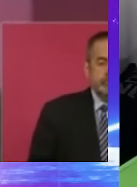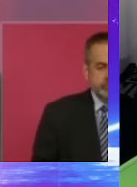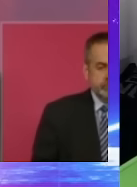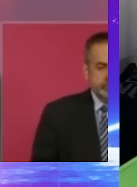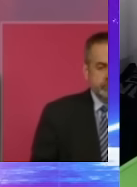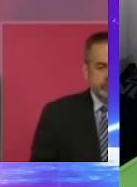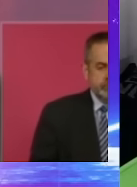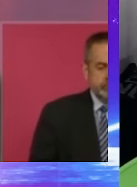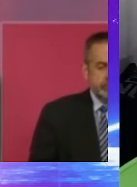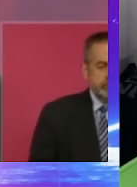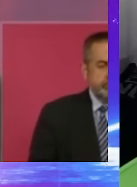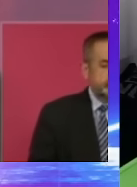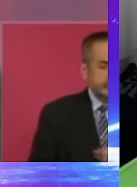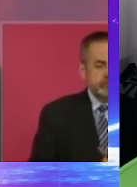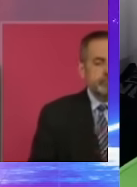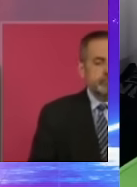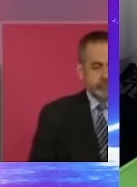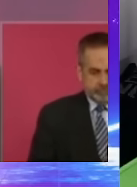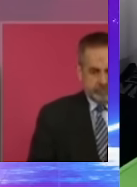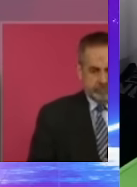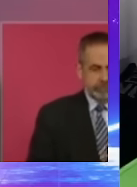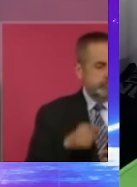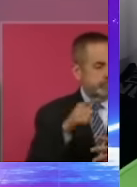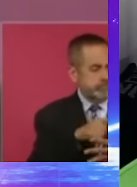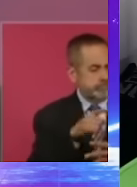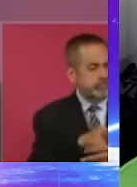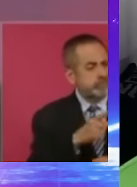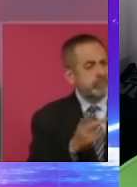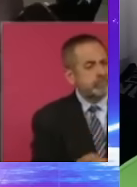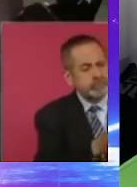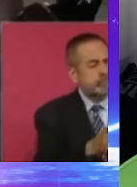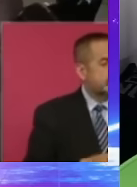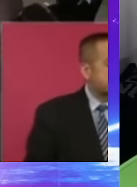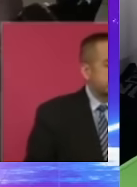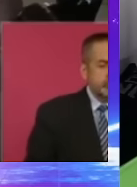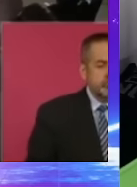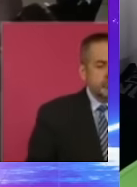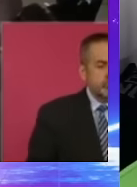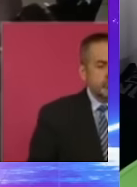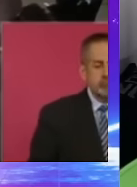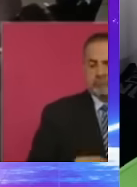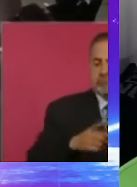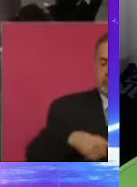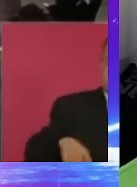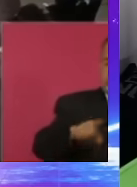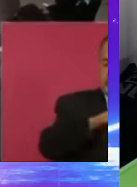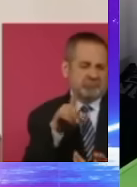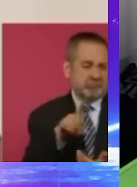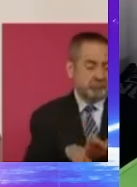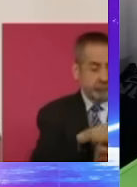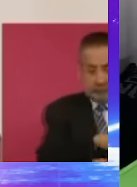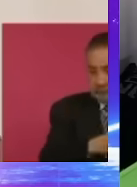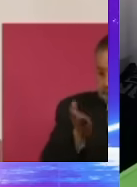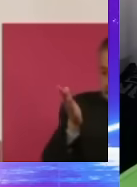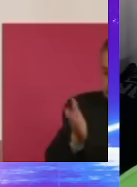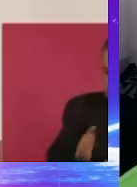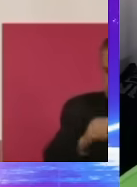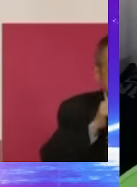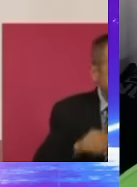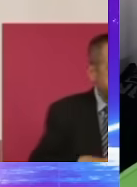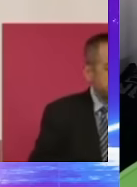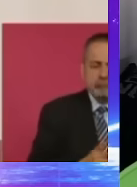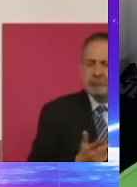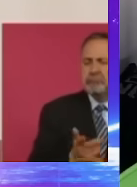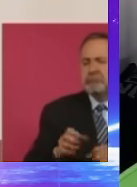van por qué en vez de castigar a los delincuentes de cuello blanco los dejan en